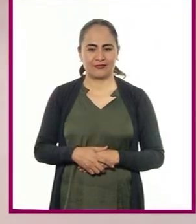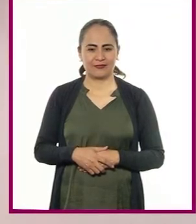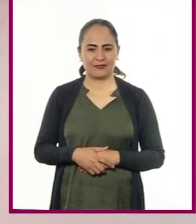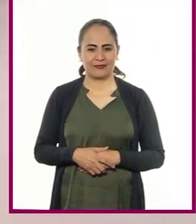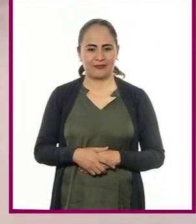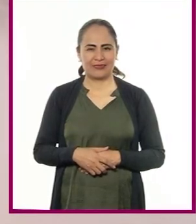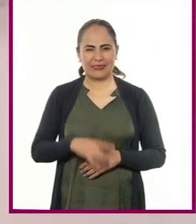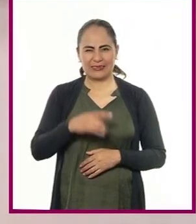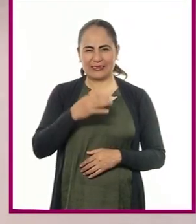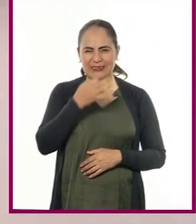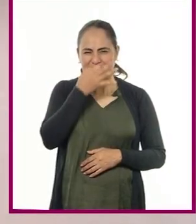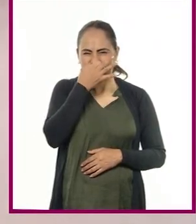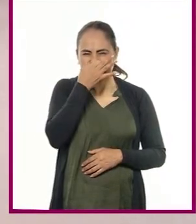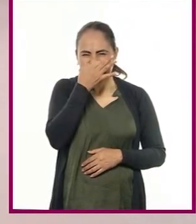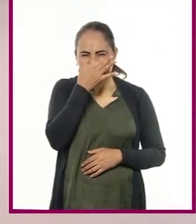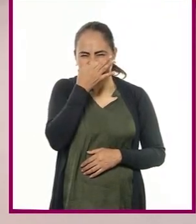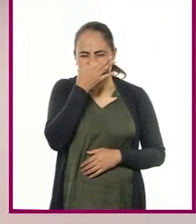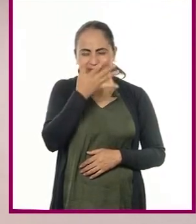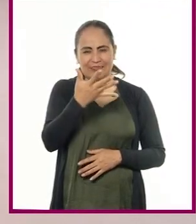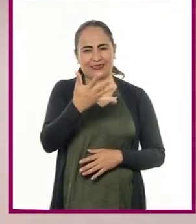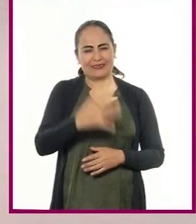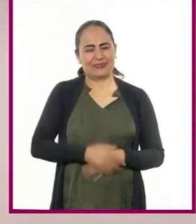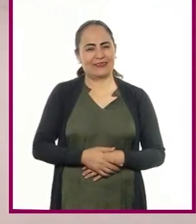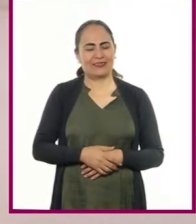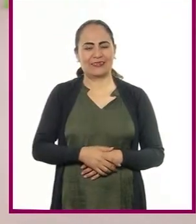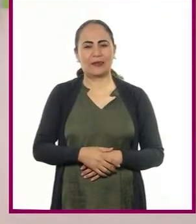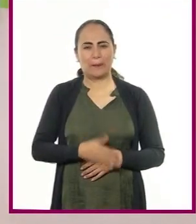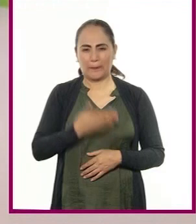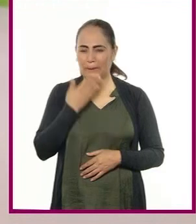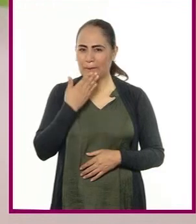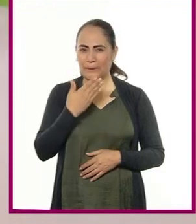¡Ah, casi! Muy bien, maestra. Bien, bien, bien.